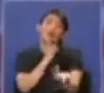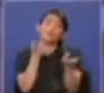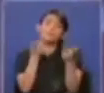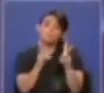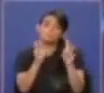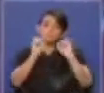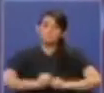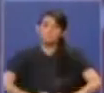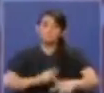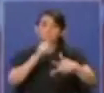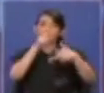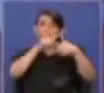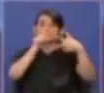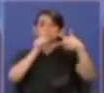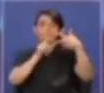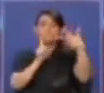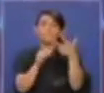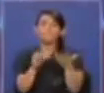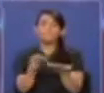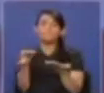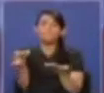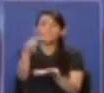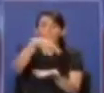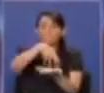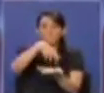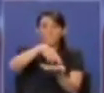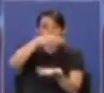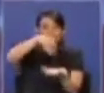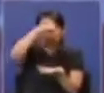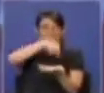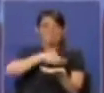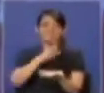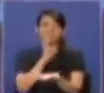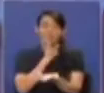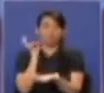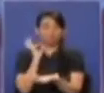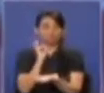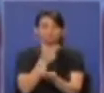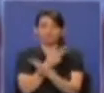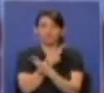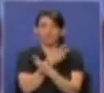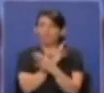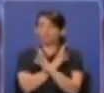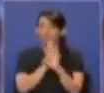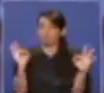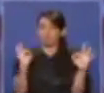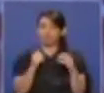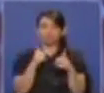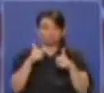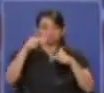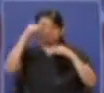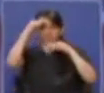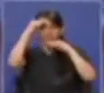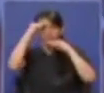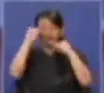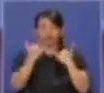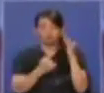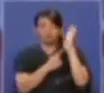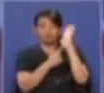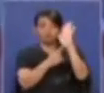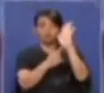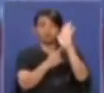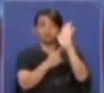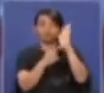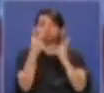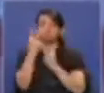a 3 cantones de la provincia de Manabí, agua cruda. Eso es una gran noticia. Tenemos imágenes de lo que fue